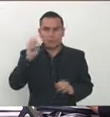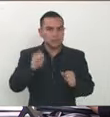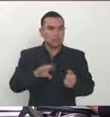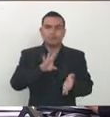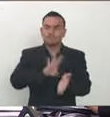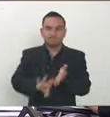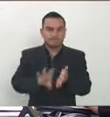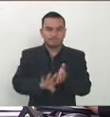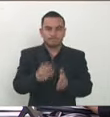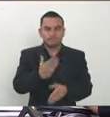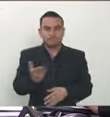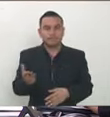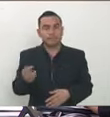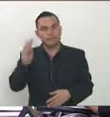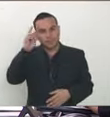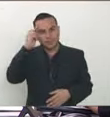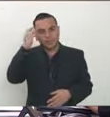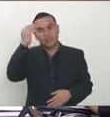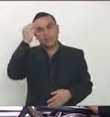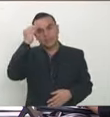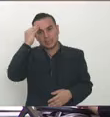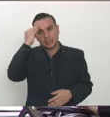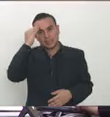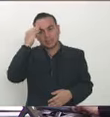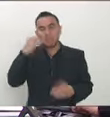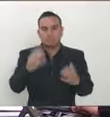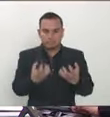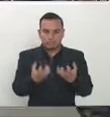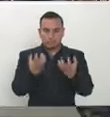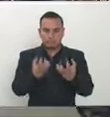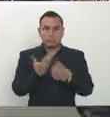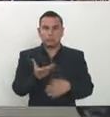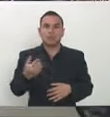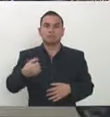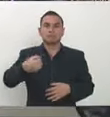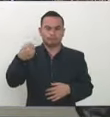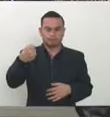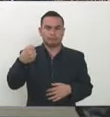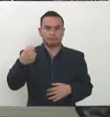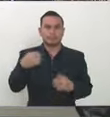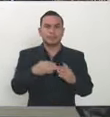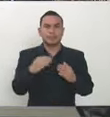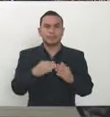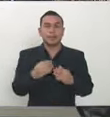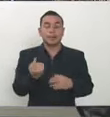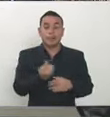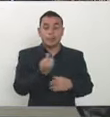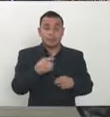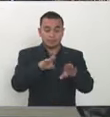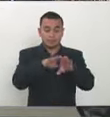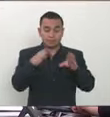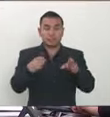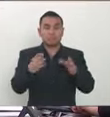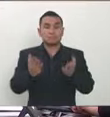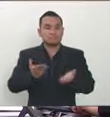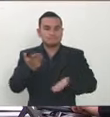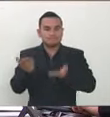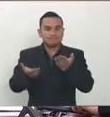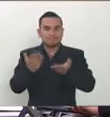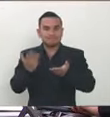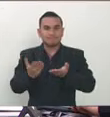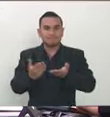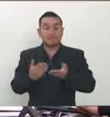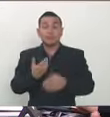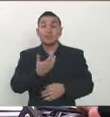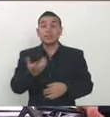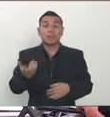sus cuotas porque pues hemos puesto muchas restricciones, o los meseros que han sido despedidos porque son eventuales, o que viven de las